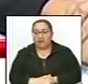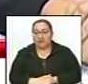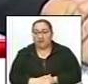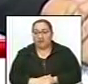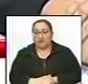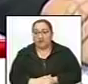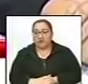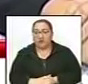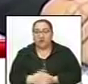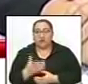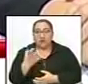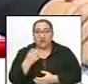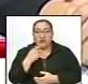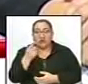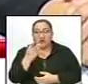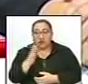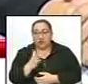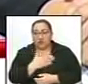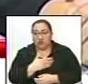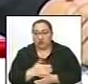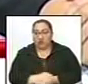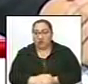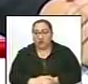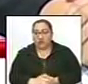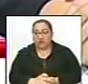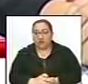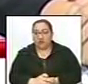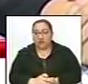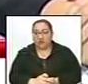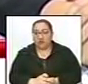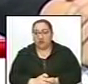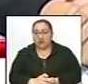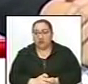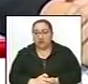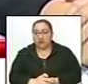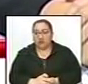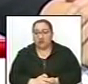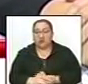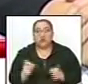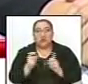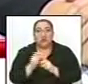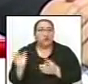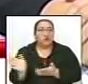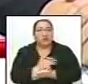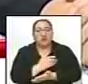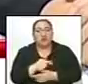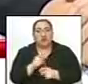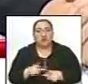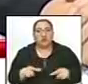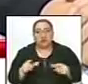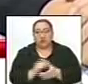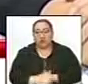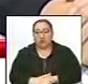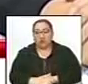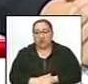señor presidente, quiero exhortar a su presidencia a que términos como blindaje sean desterrados de escenarios como